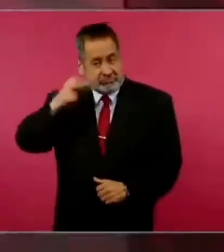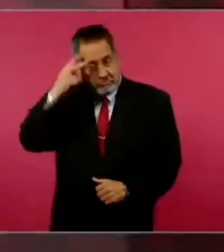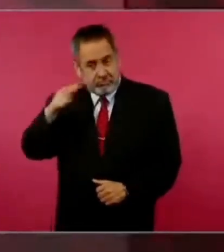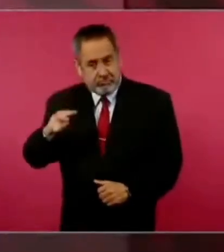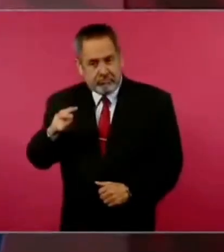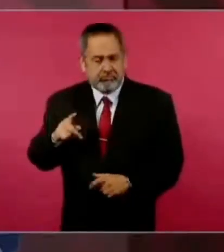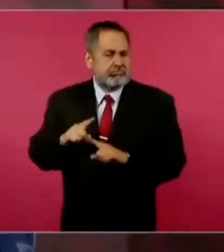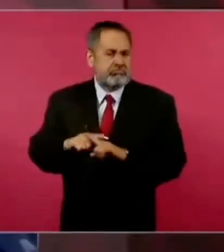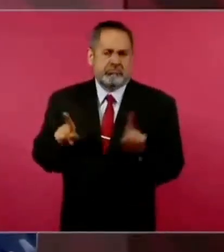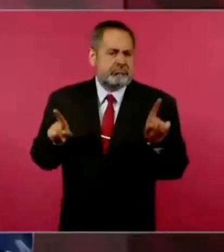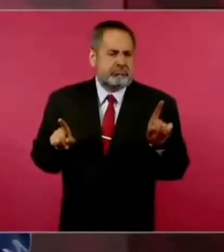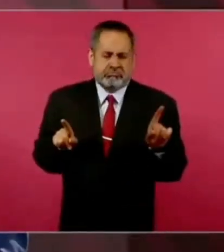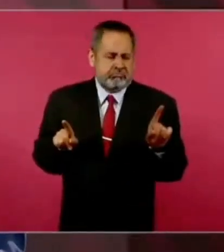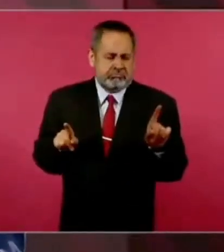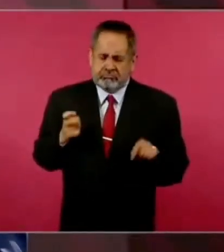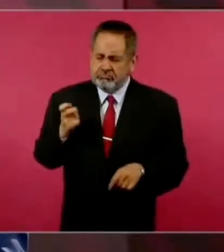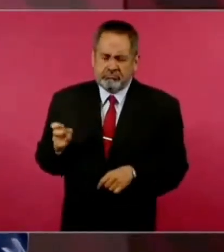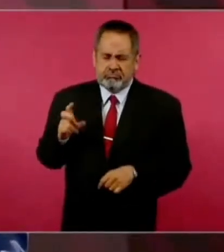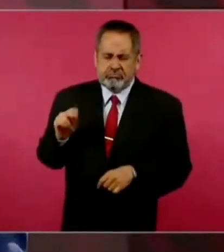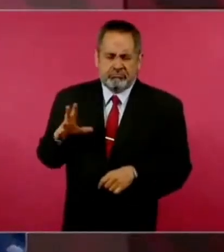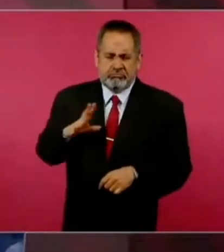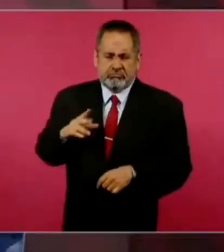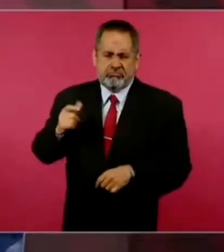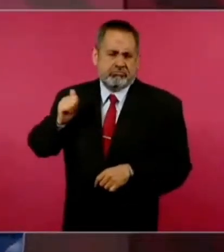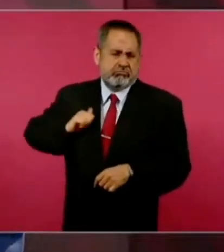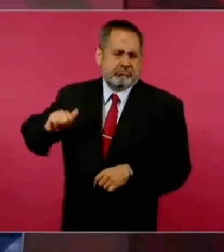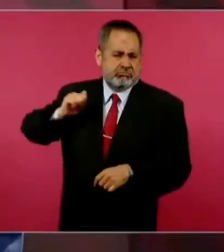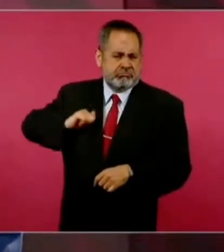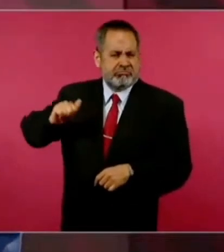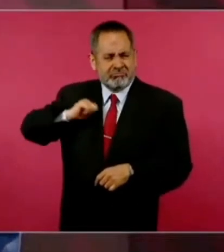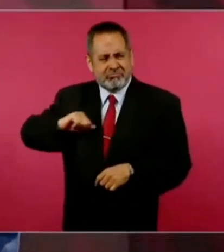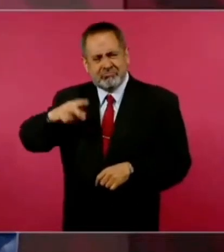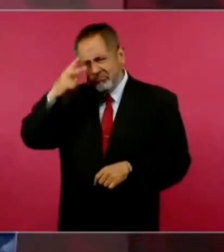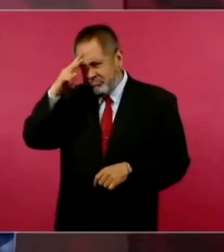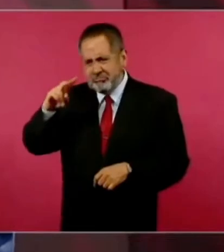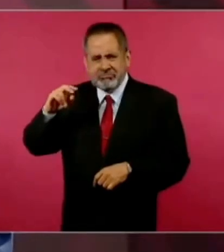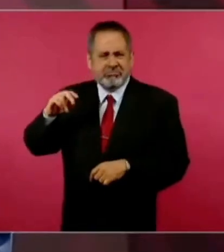El México prehispánico,